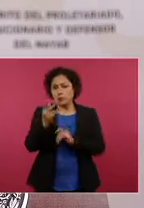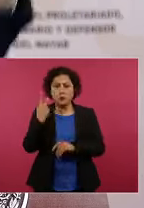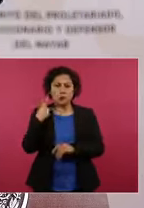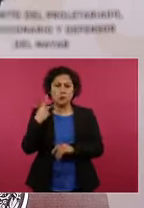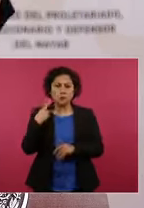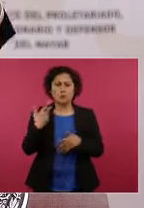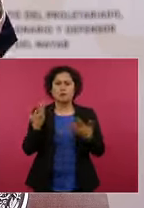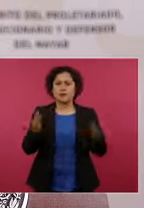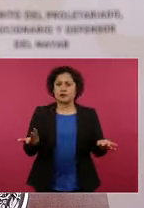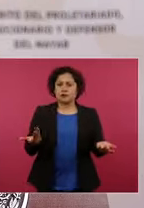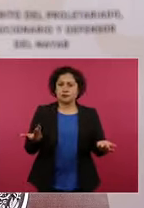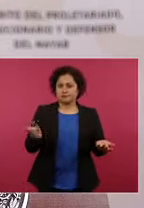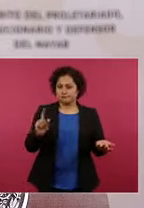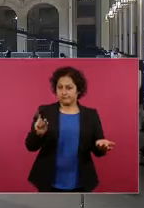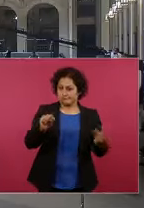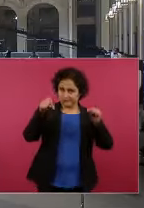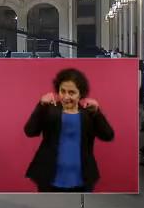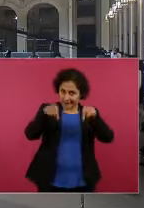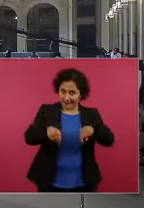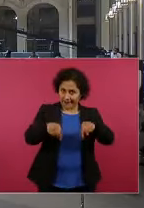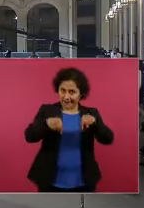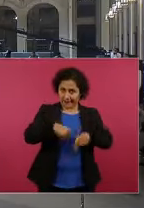No, es aquí.